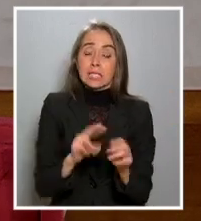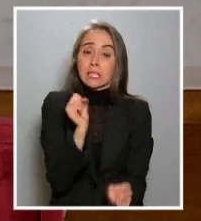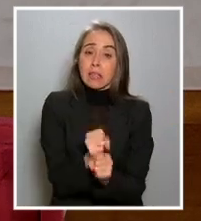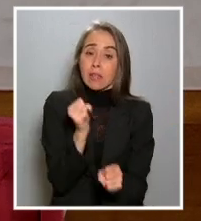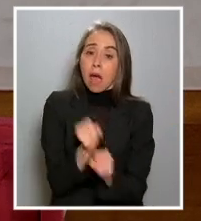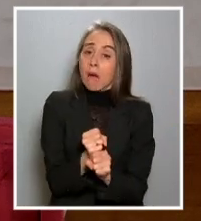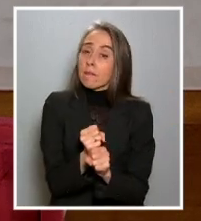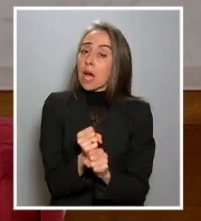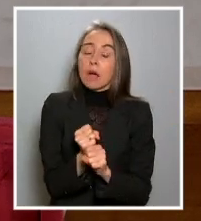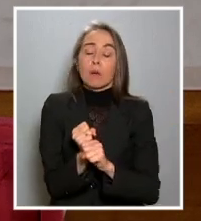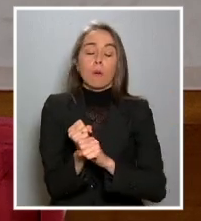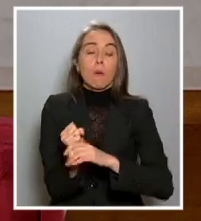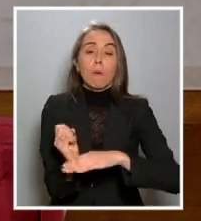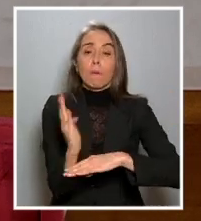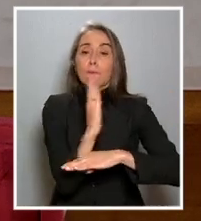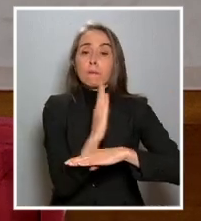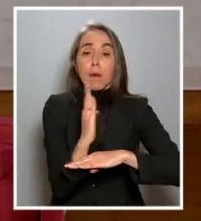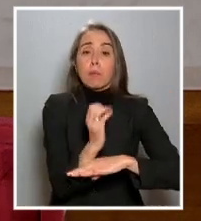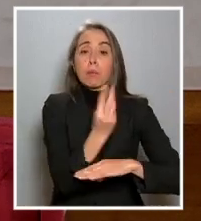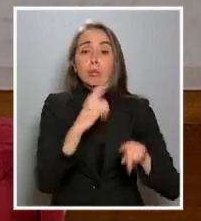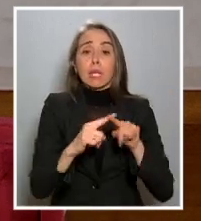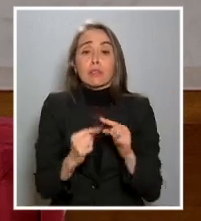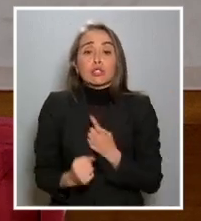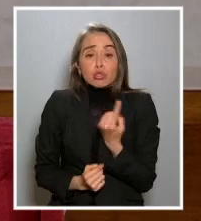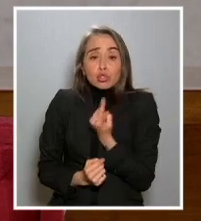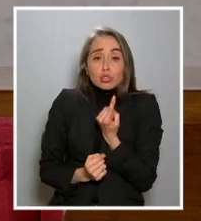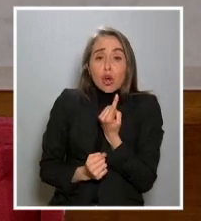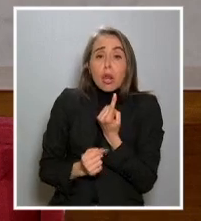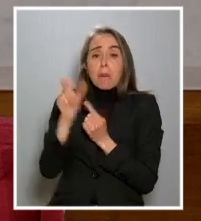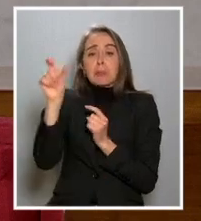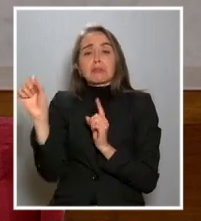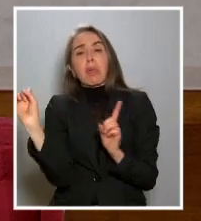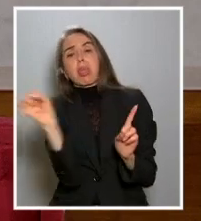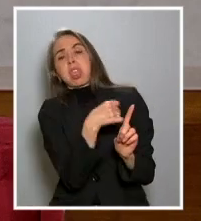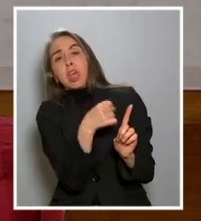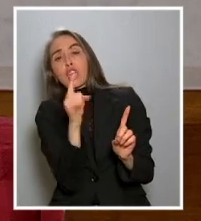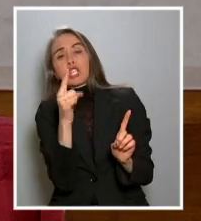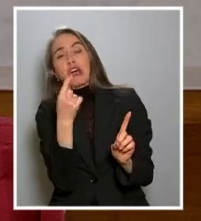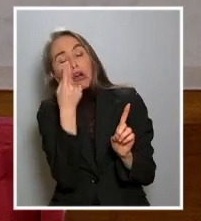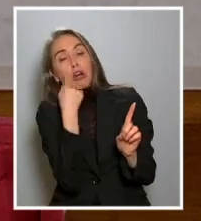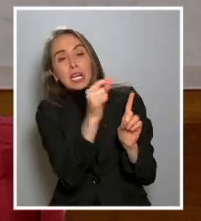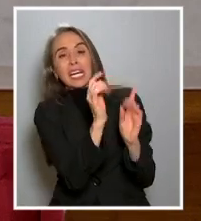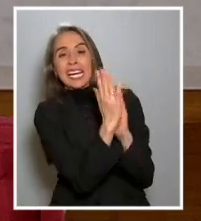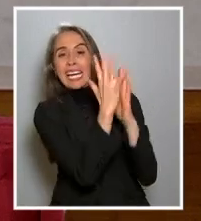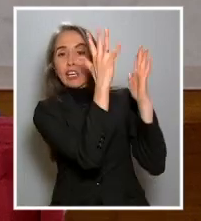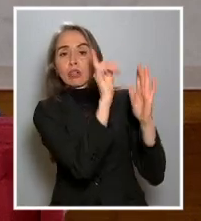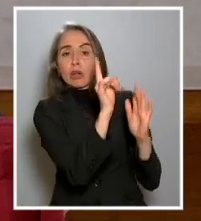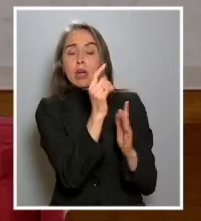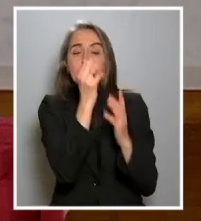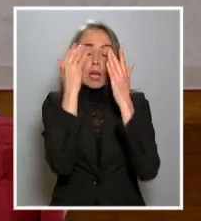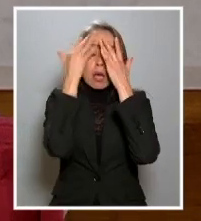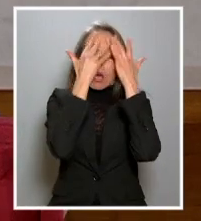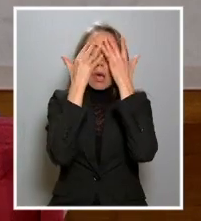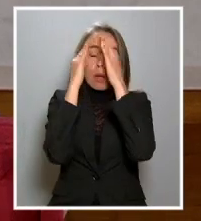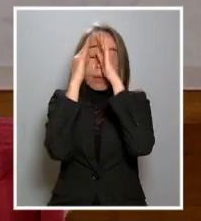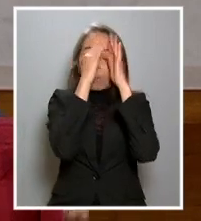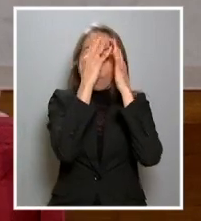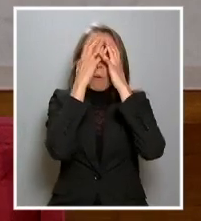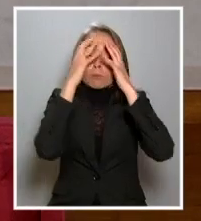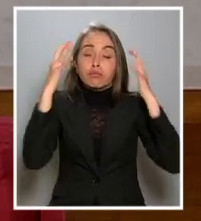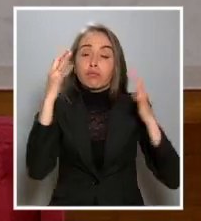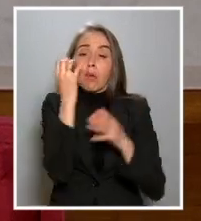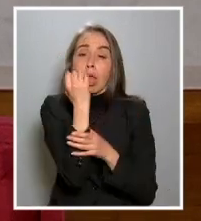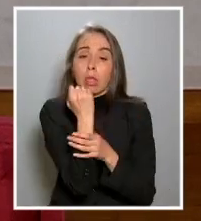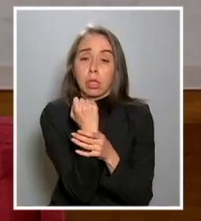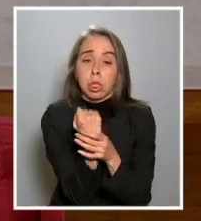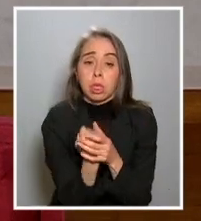labor fundamental, muchas veces solitaria y poco reconocida, que a veces se torna agobiante y que en muchos